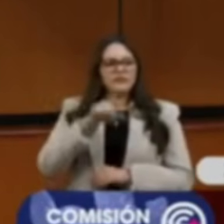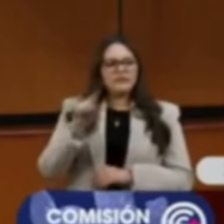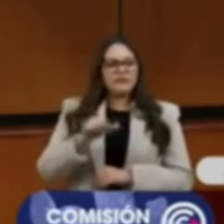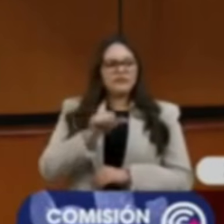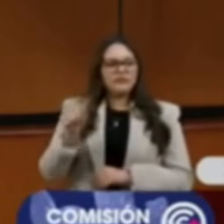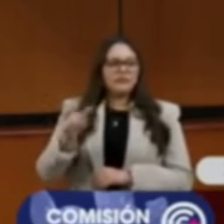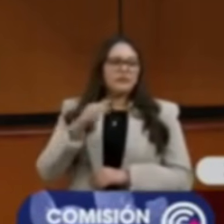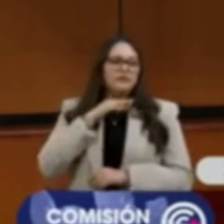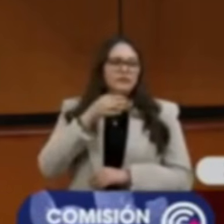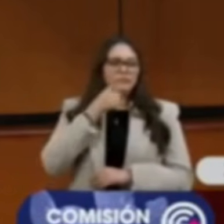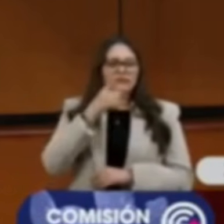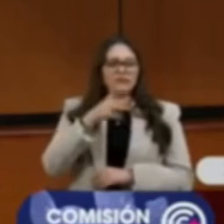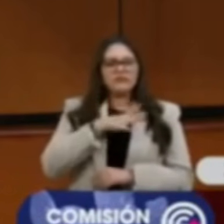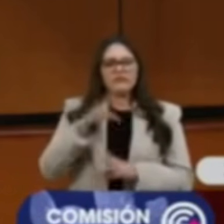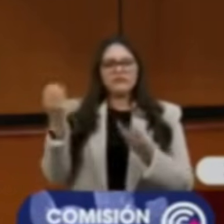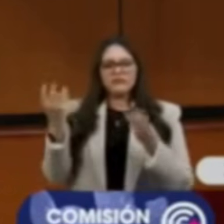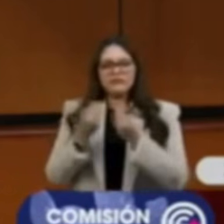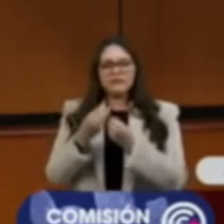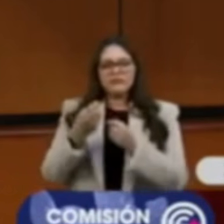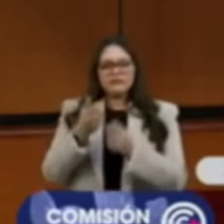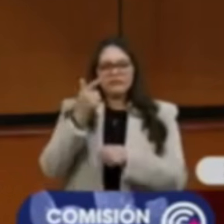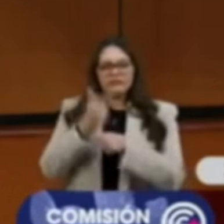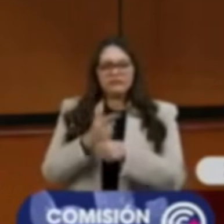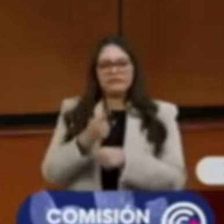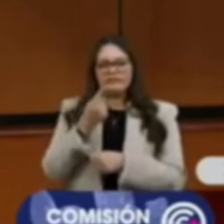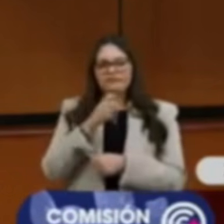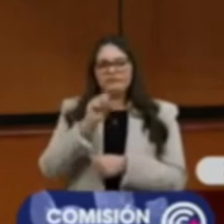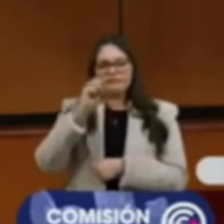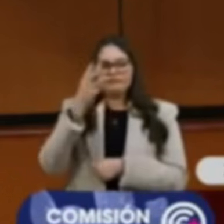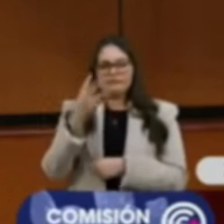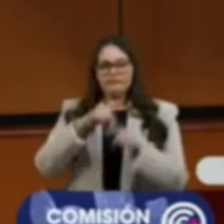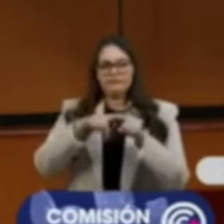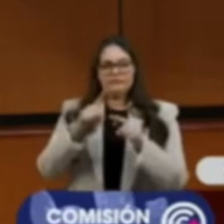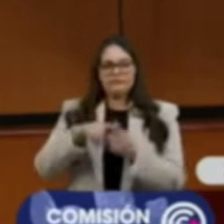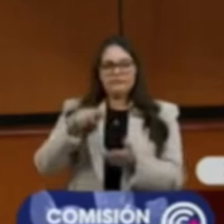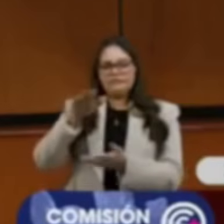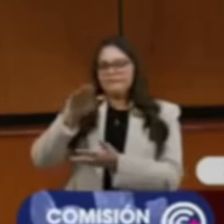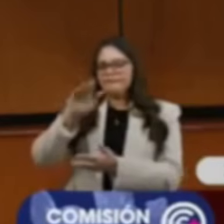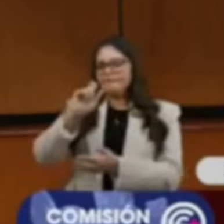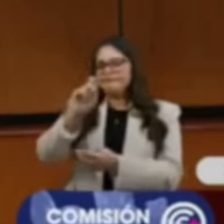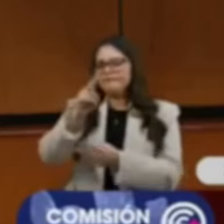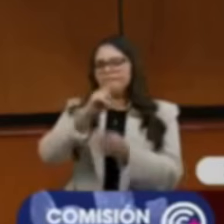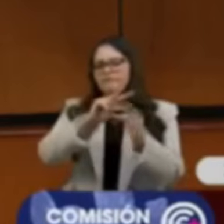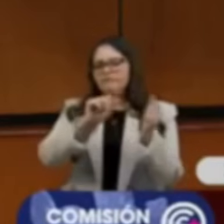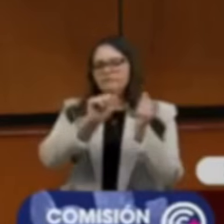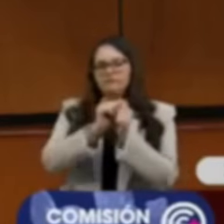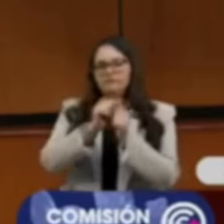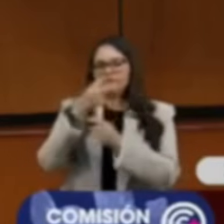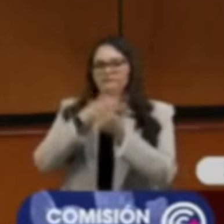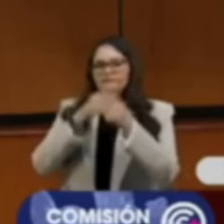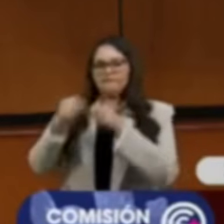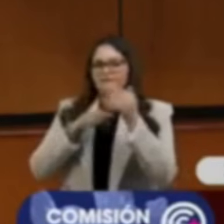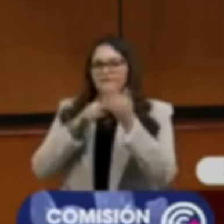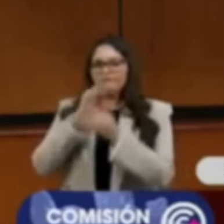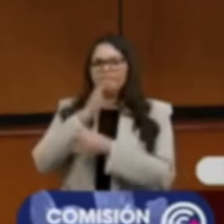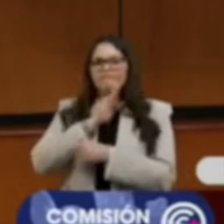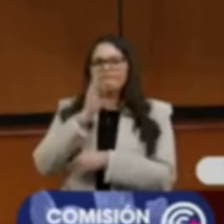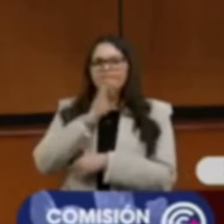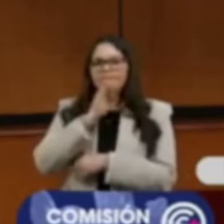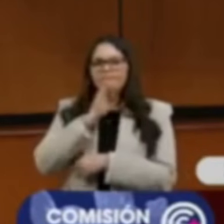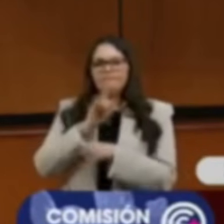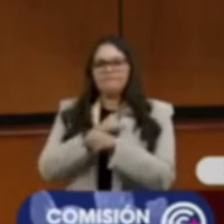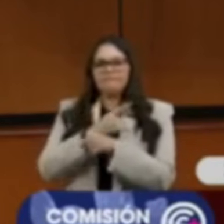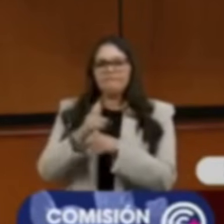que se encontraron 163 carrotanques o ferrotanques introducidos en condiciones ilícitas. Se evadieron